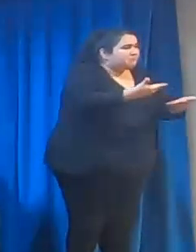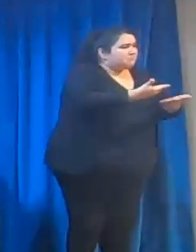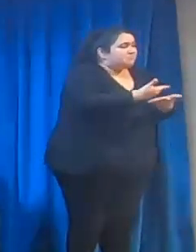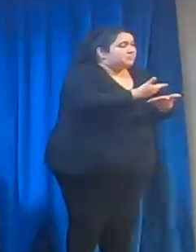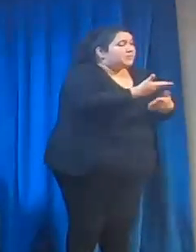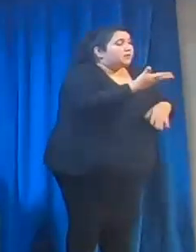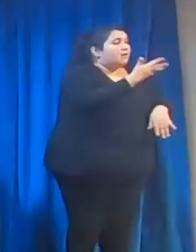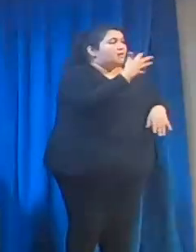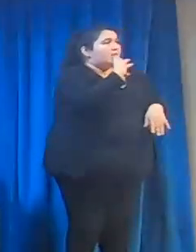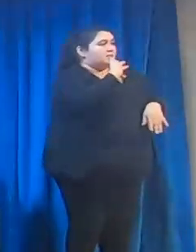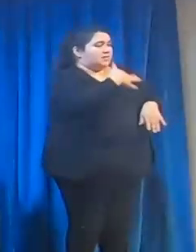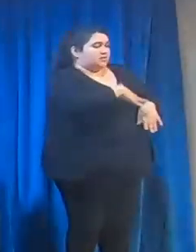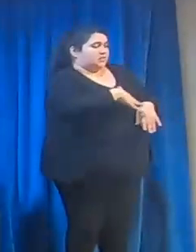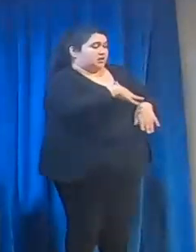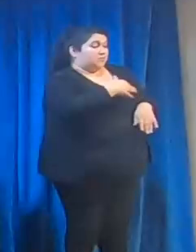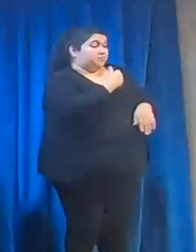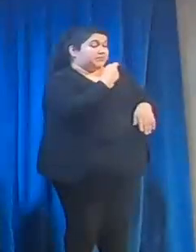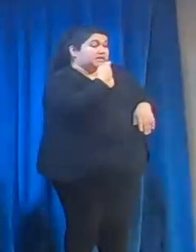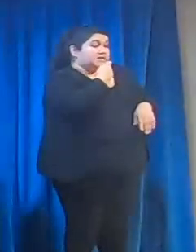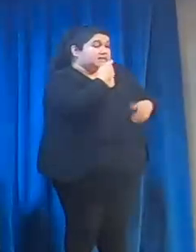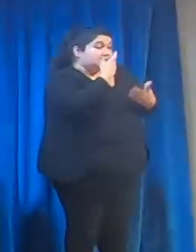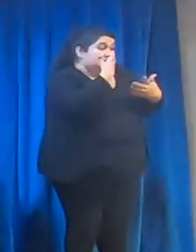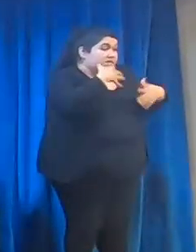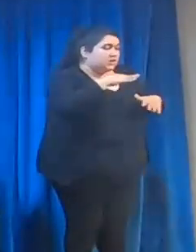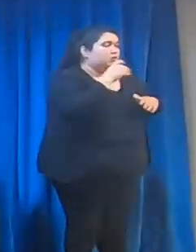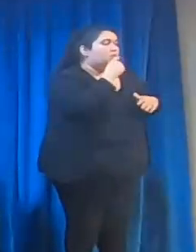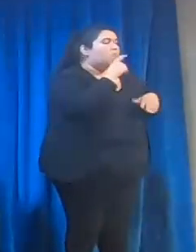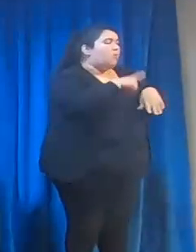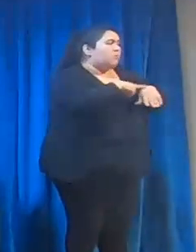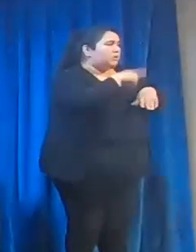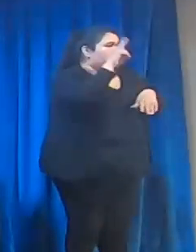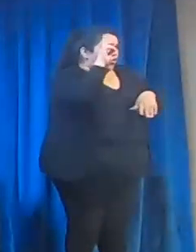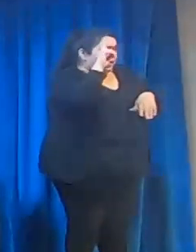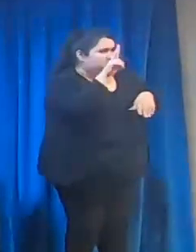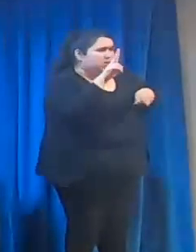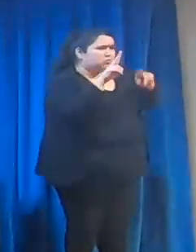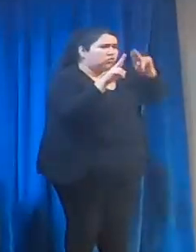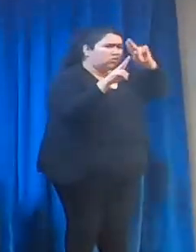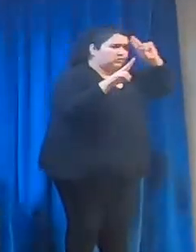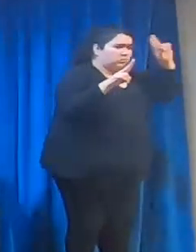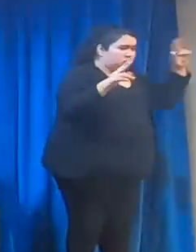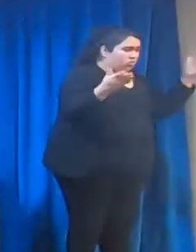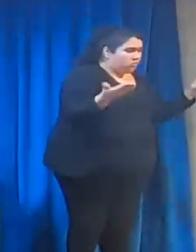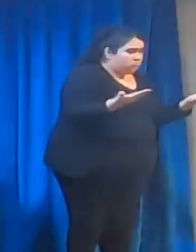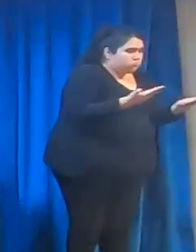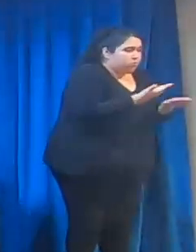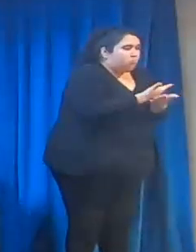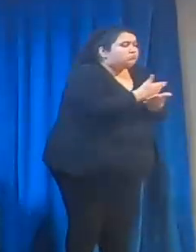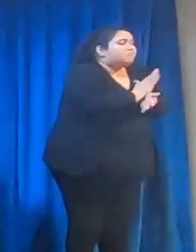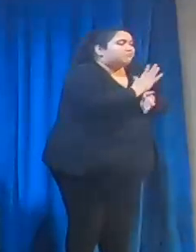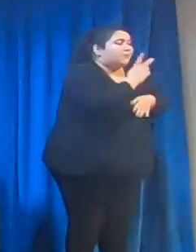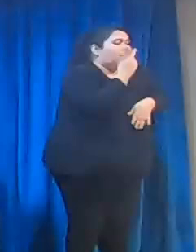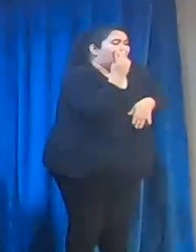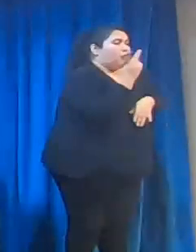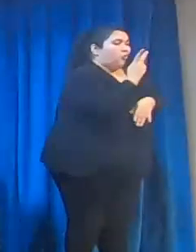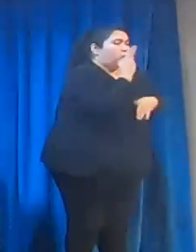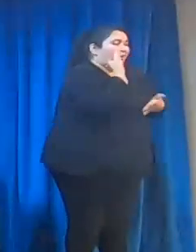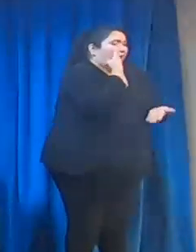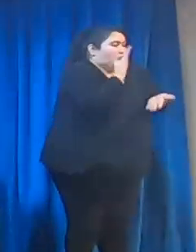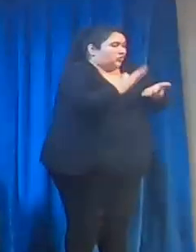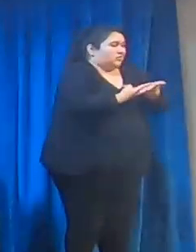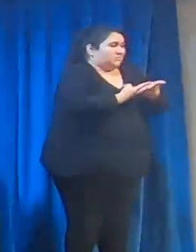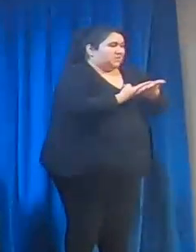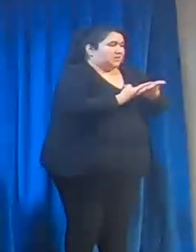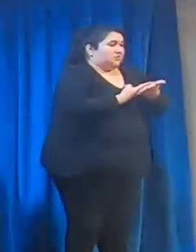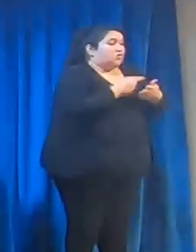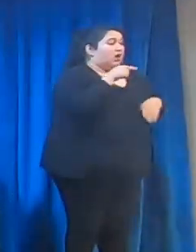Entendían, ¿sí?, que cuando se establecían vínculos de respeto mutuo, ahí eran reconocidos, ellos podían